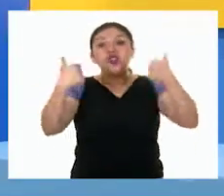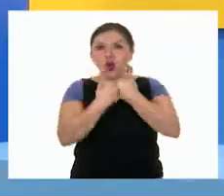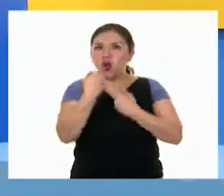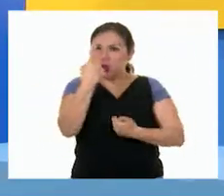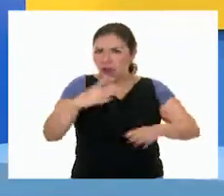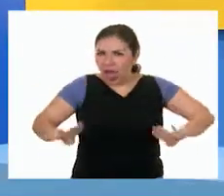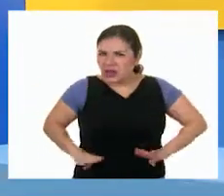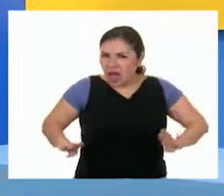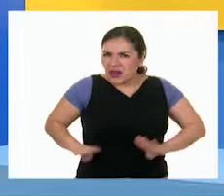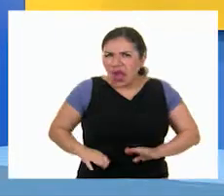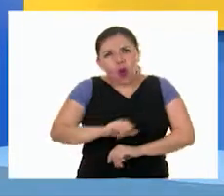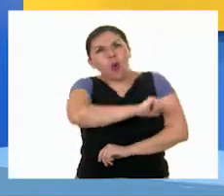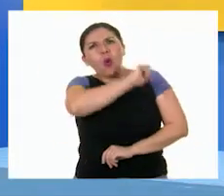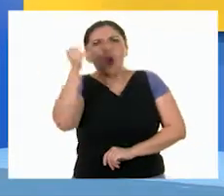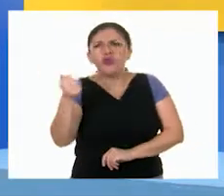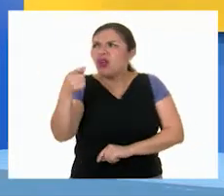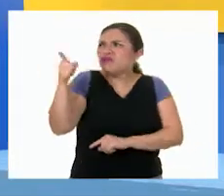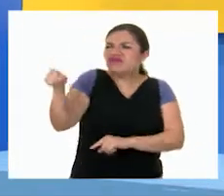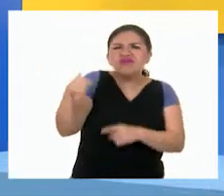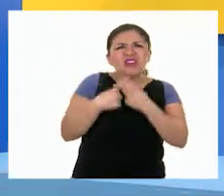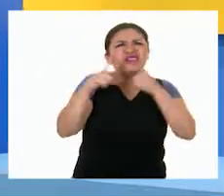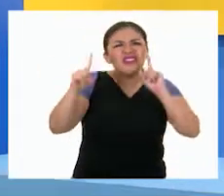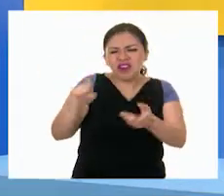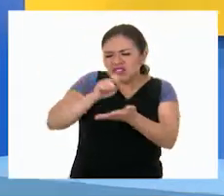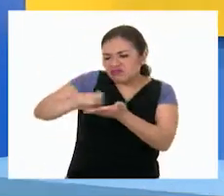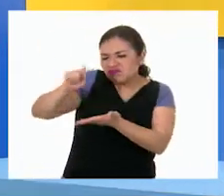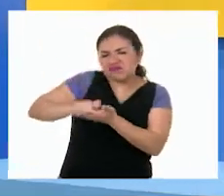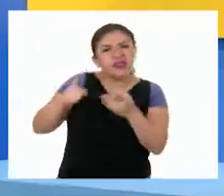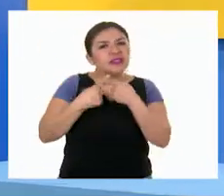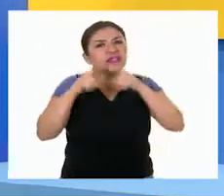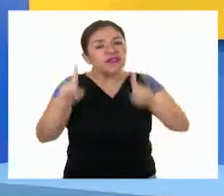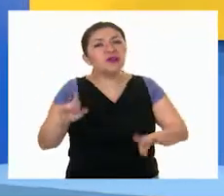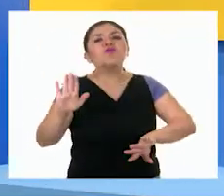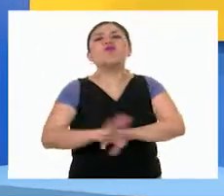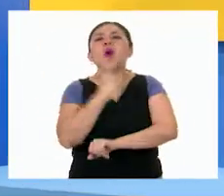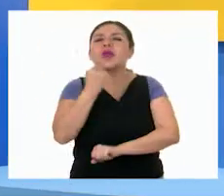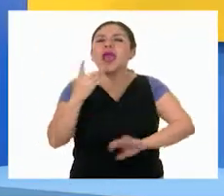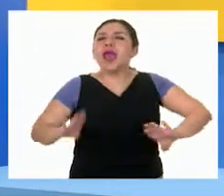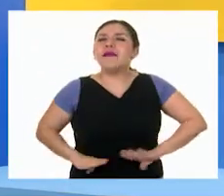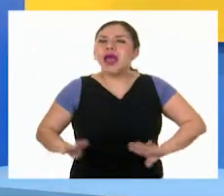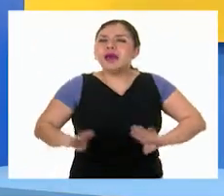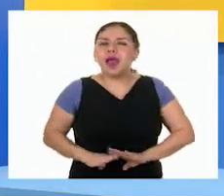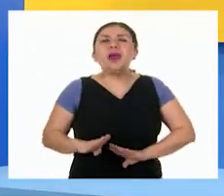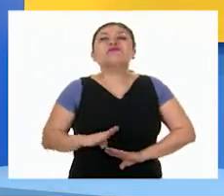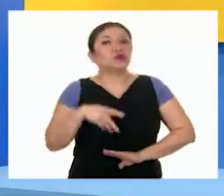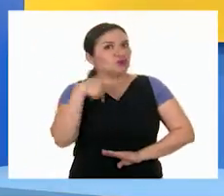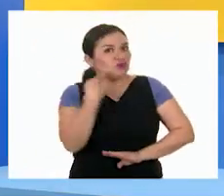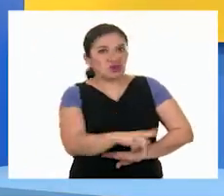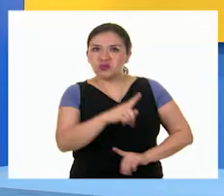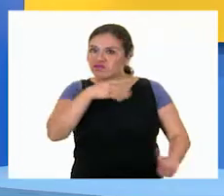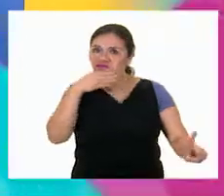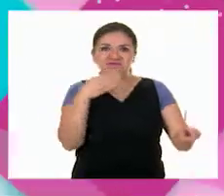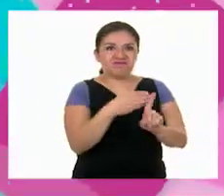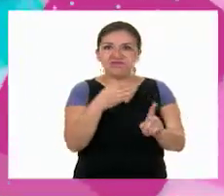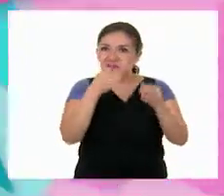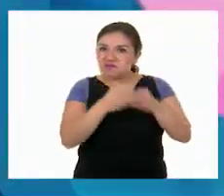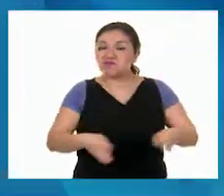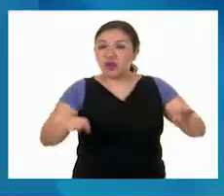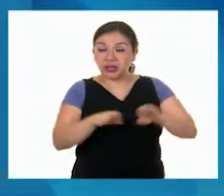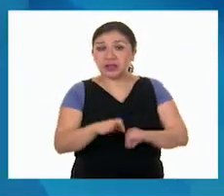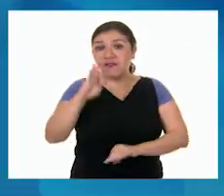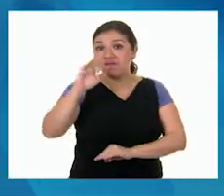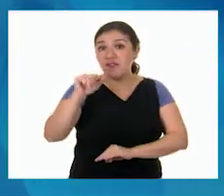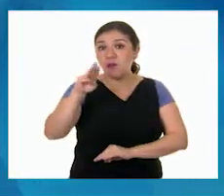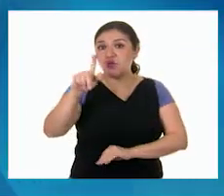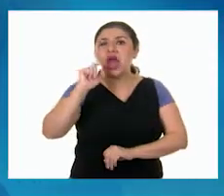a la fábula de otro tipo de composiciones literarias por unas características muy particulares. Las fábulas